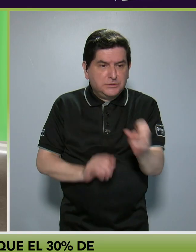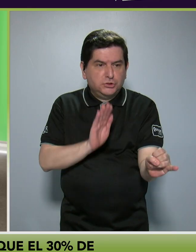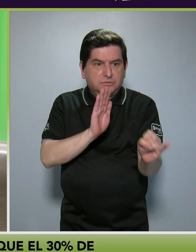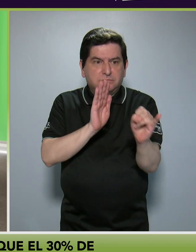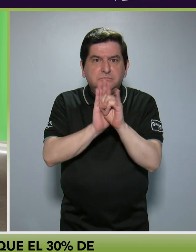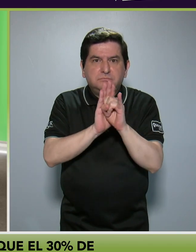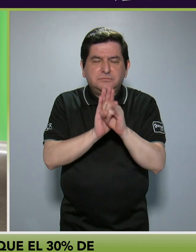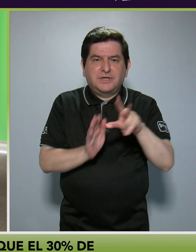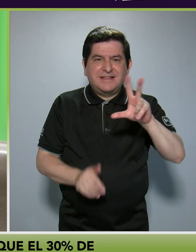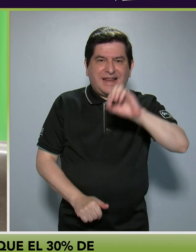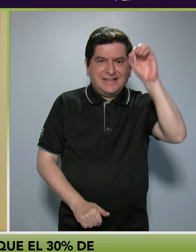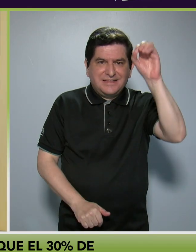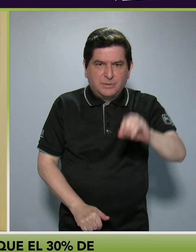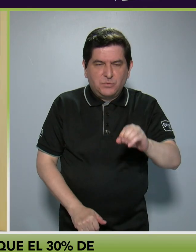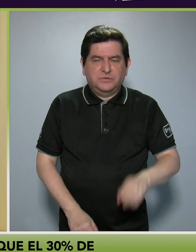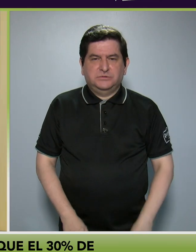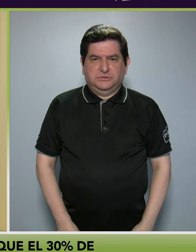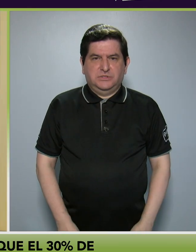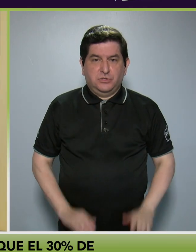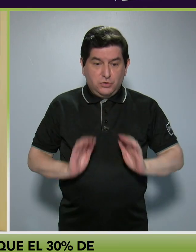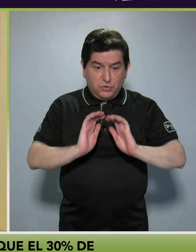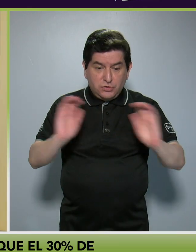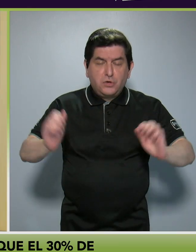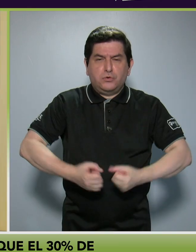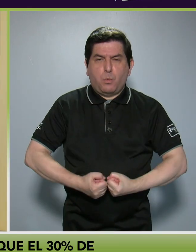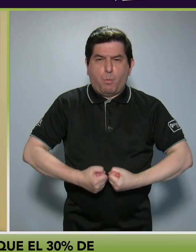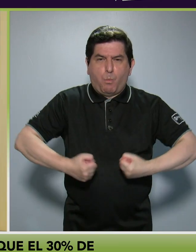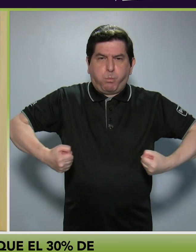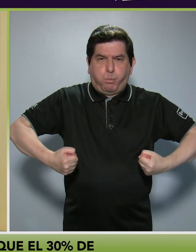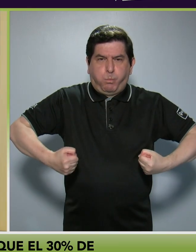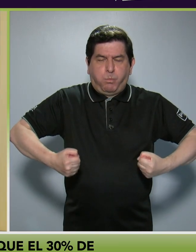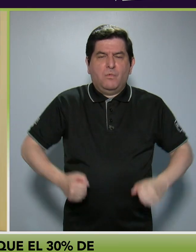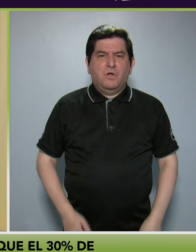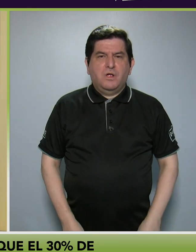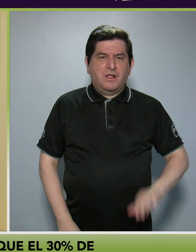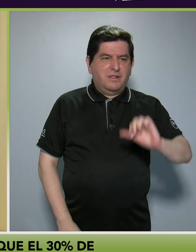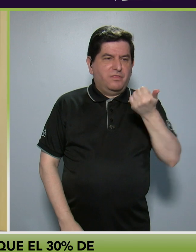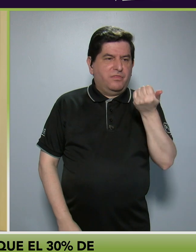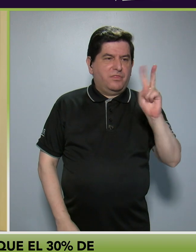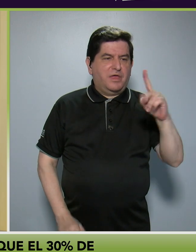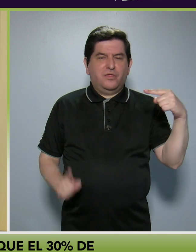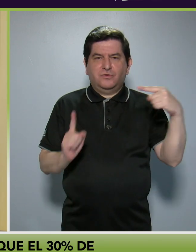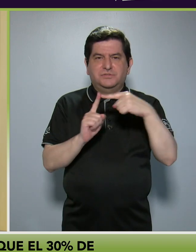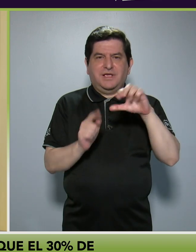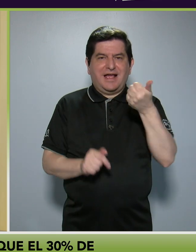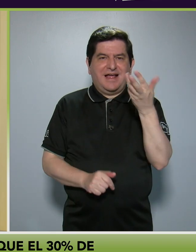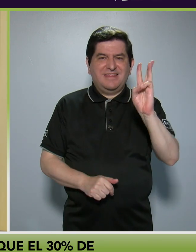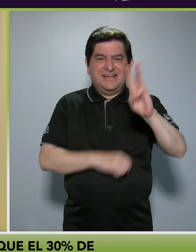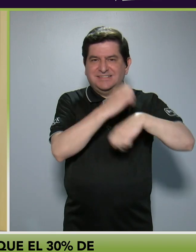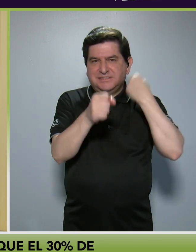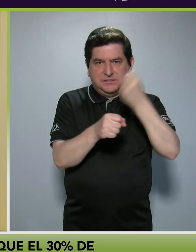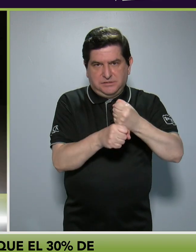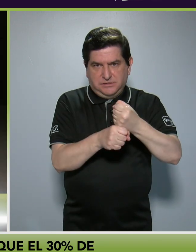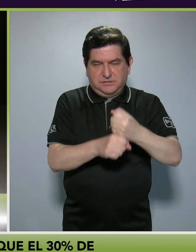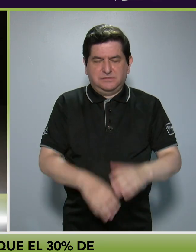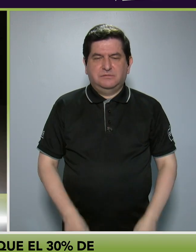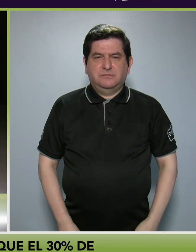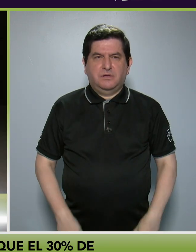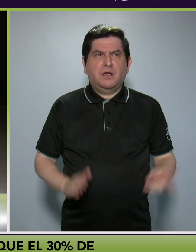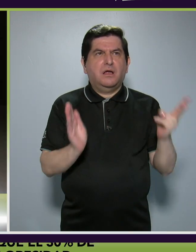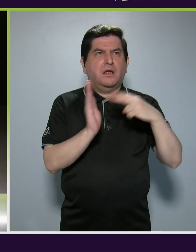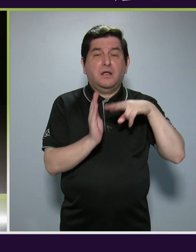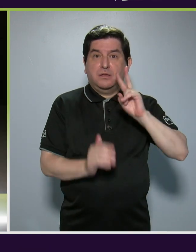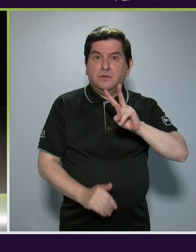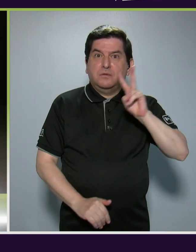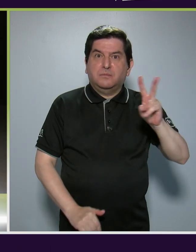un 30% de los niños obesos son obesos entre 12 y 16 años en 2022.